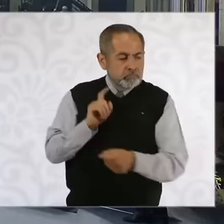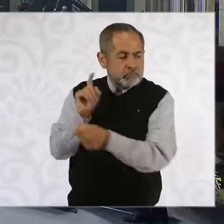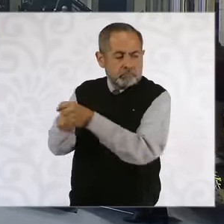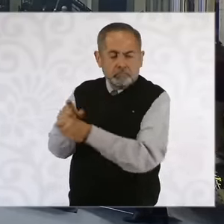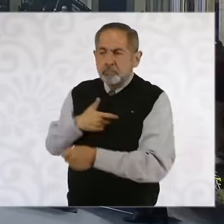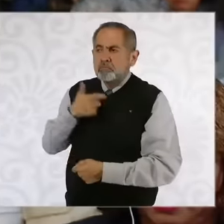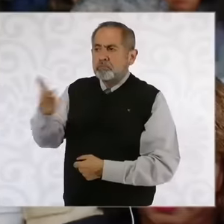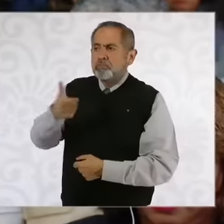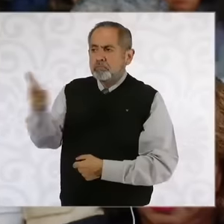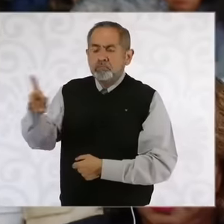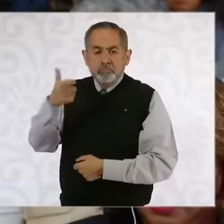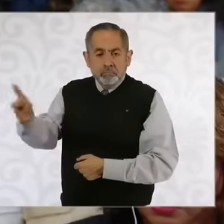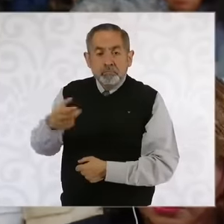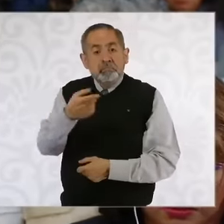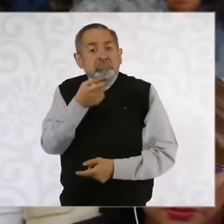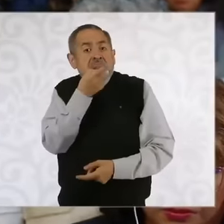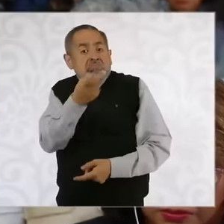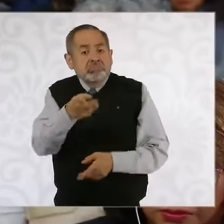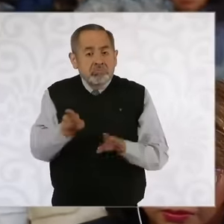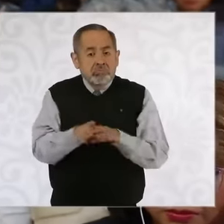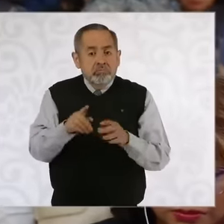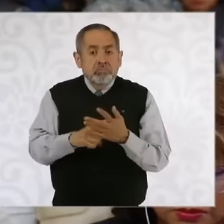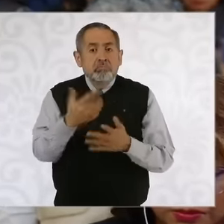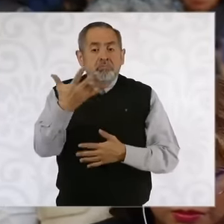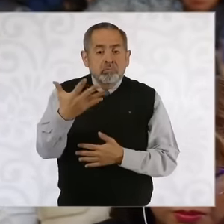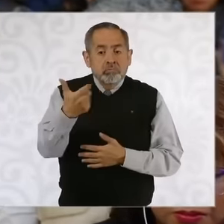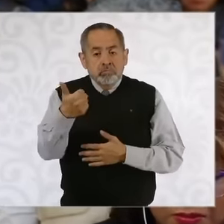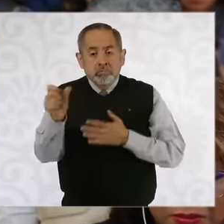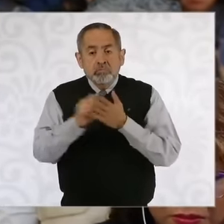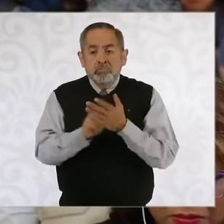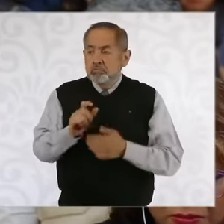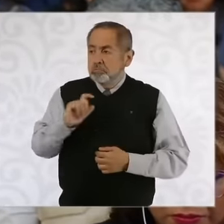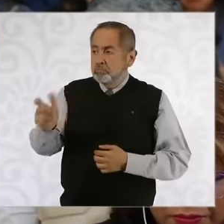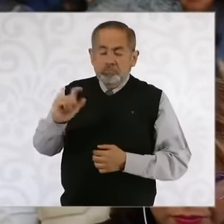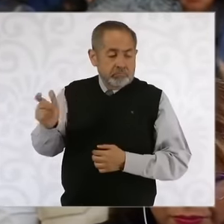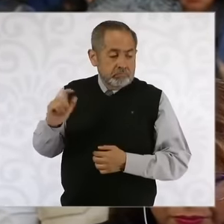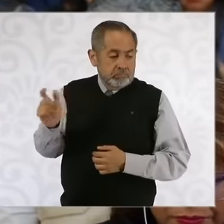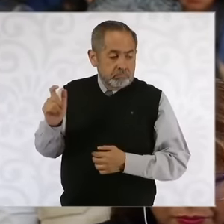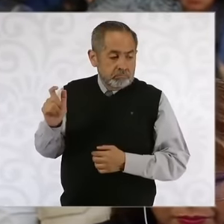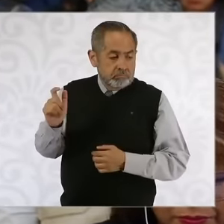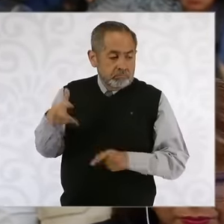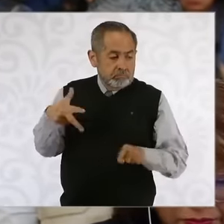de 6 meses, 5 meses, ya los dan de baja y